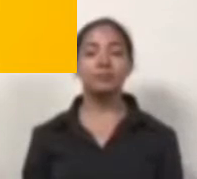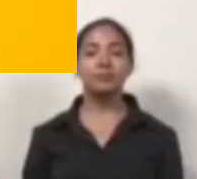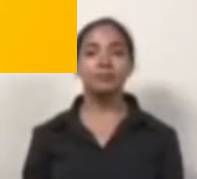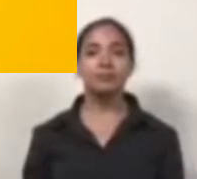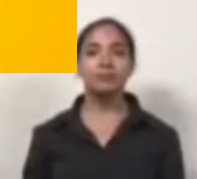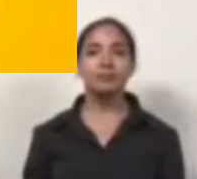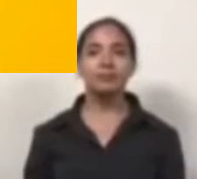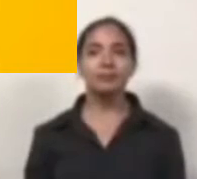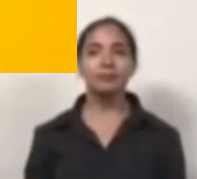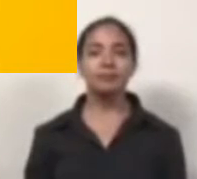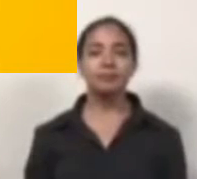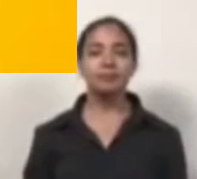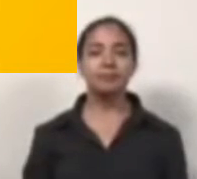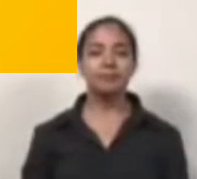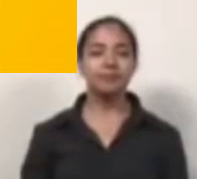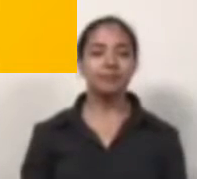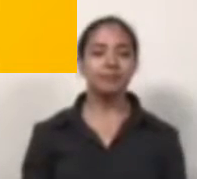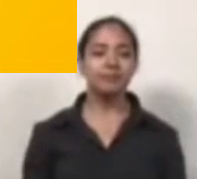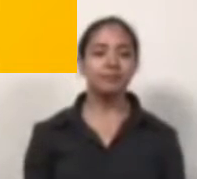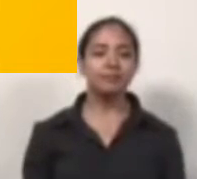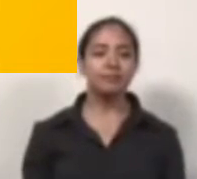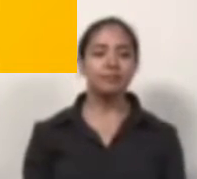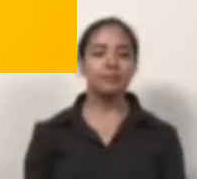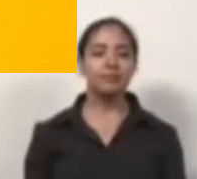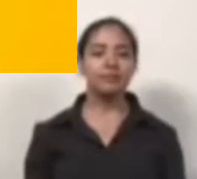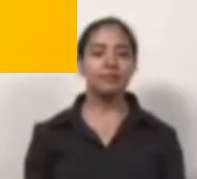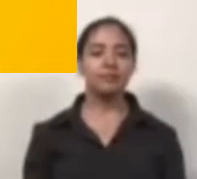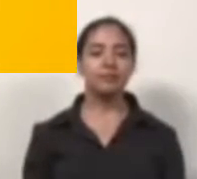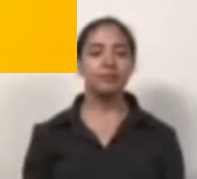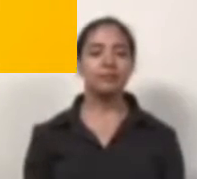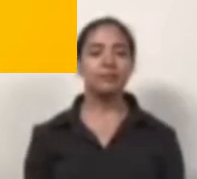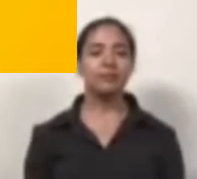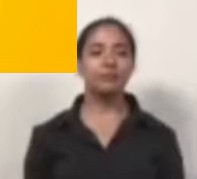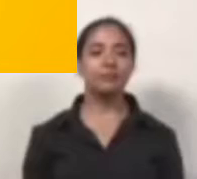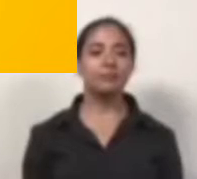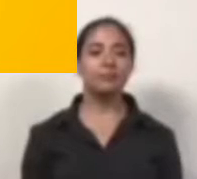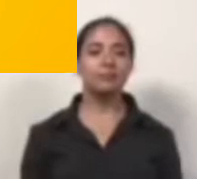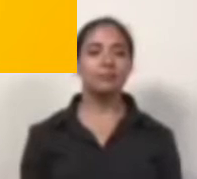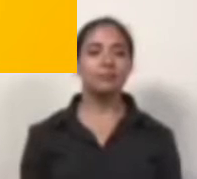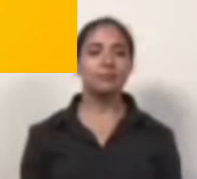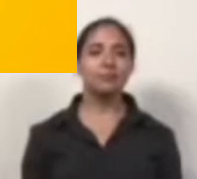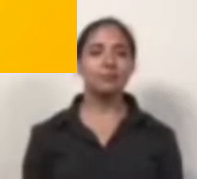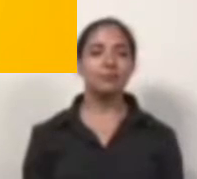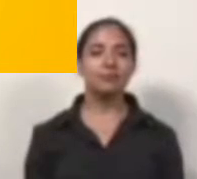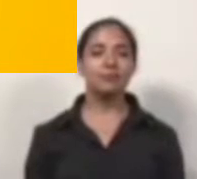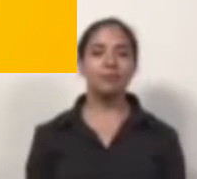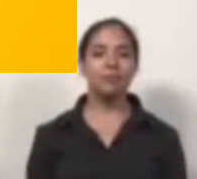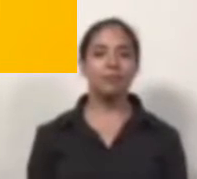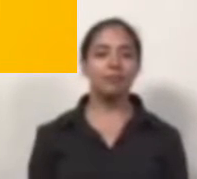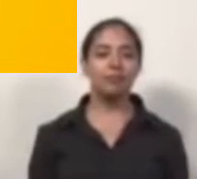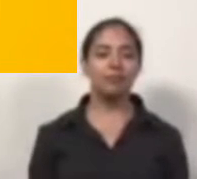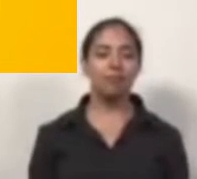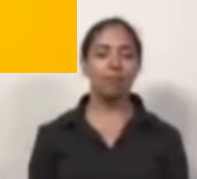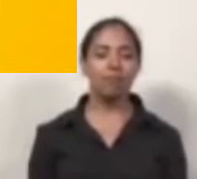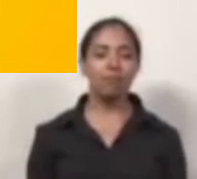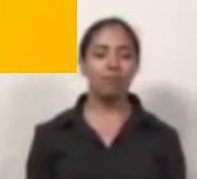septiembre y en función, o al 30 de septiembre, digamos, o al tercer trimestre, con números del tercer trimestre